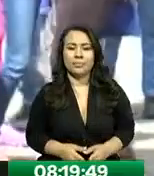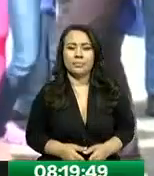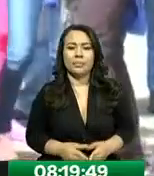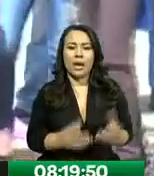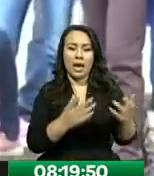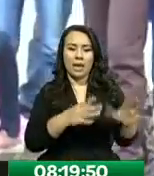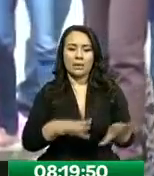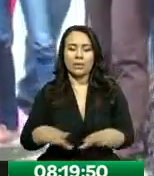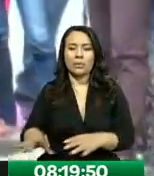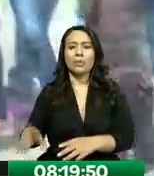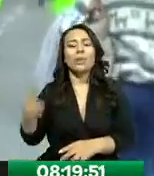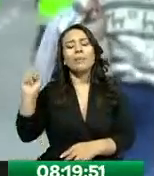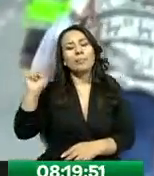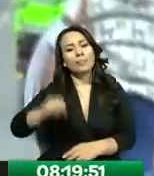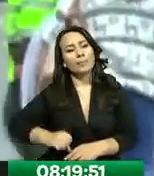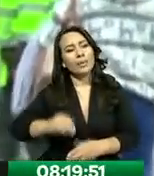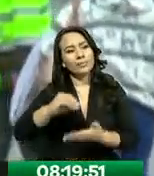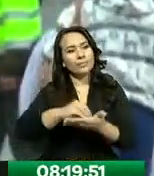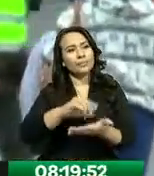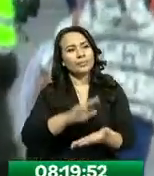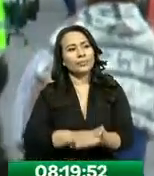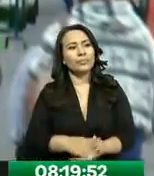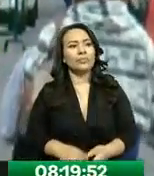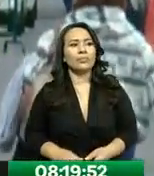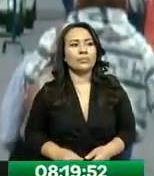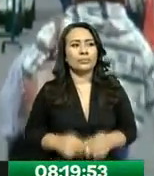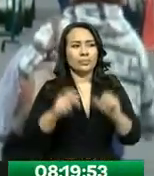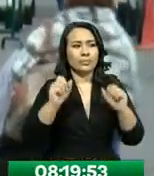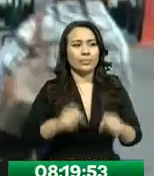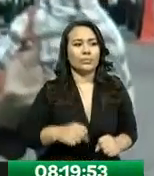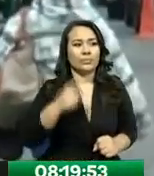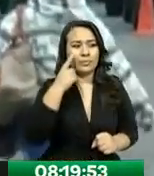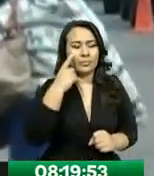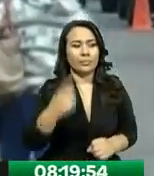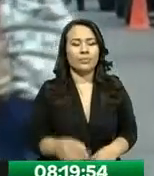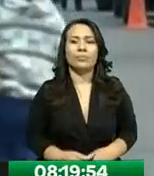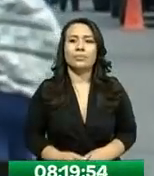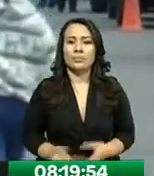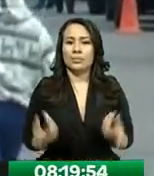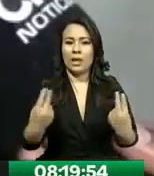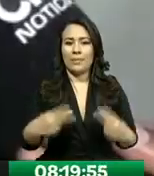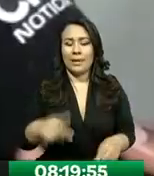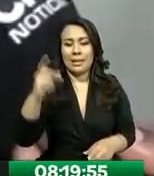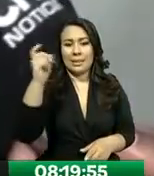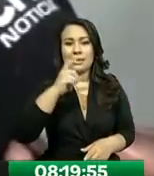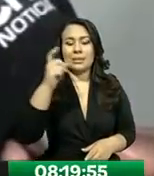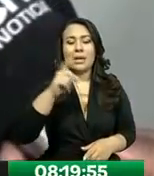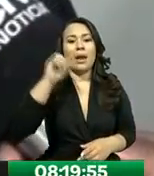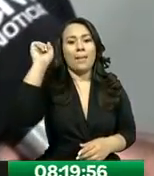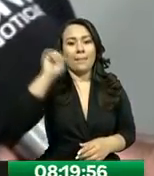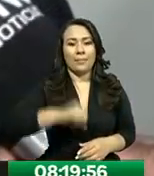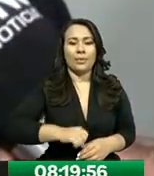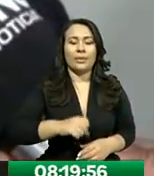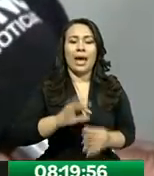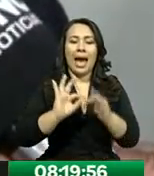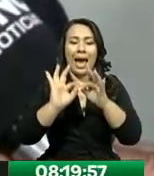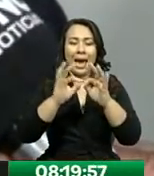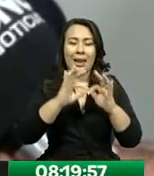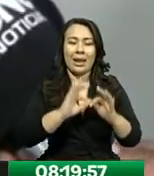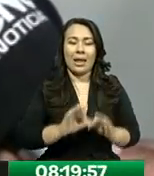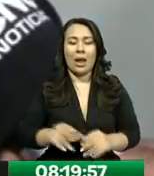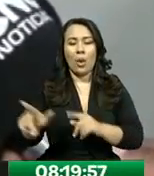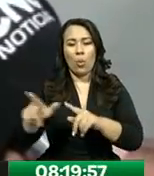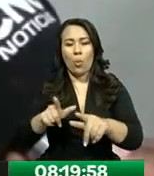acciones de aplicación de la medida. Vamos a tomar las medidas necesarias que tiene que ver con adecuación de